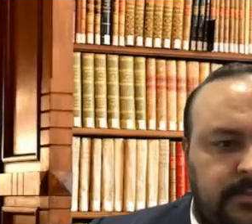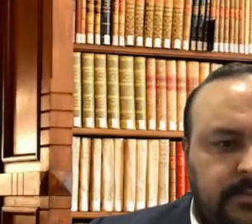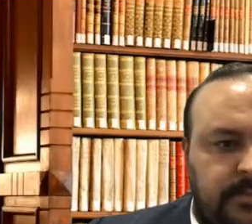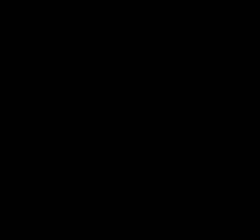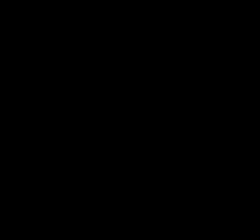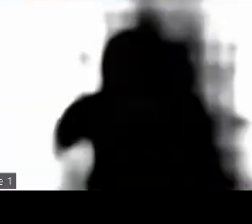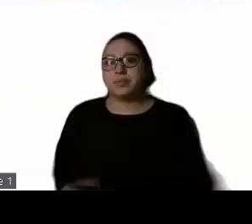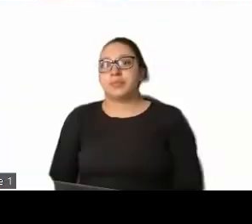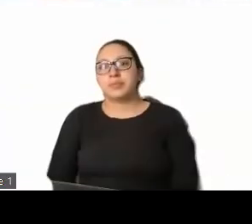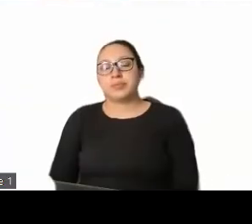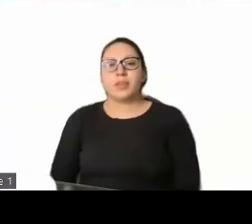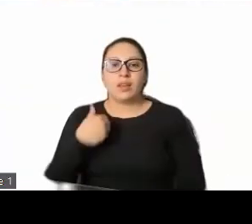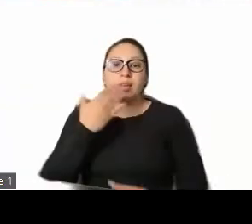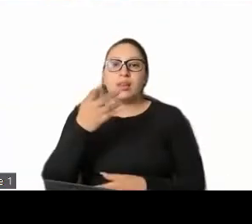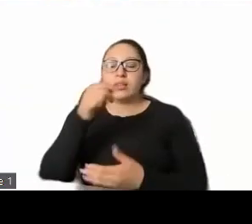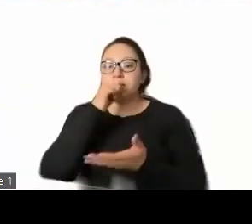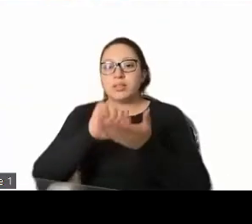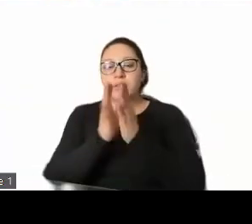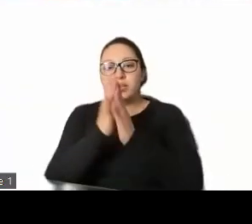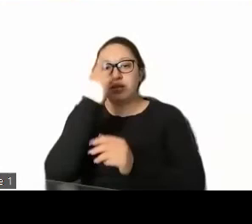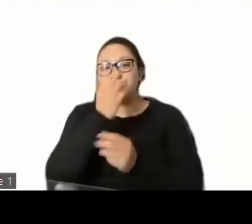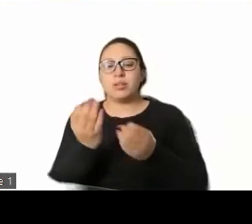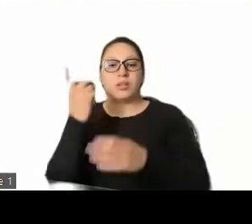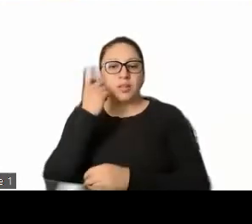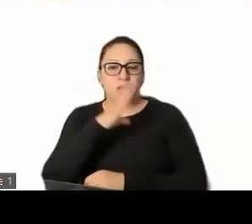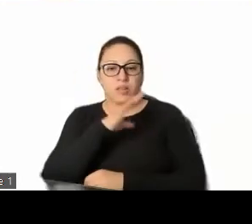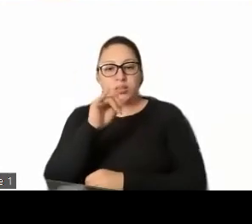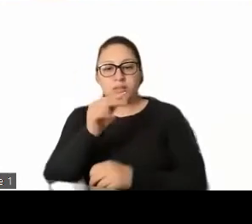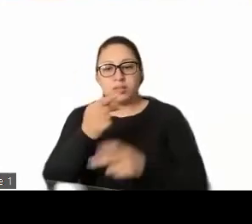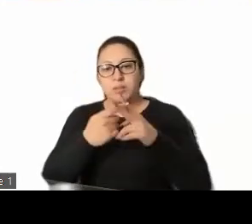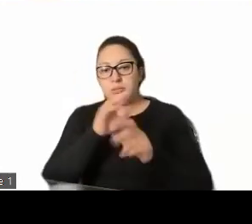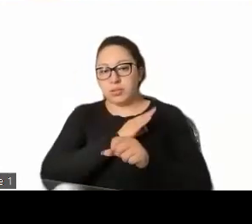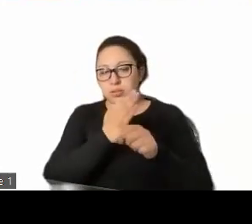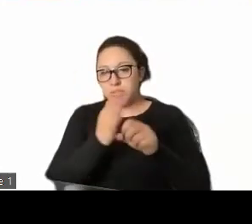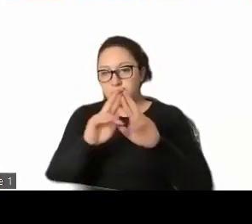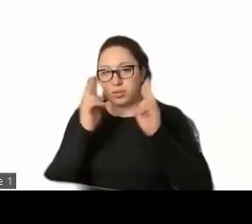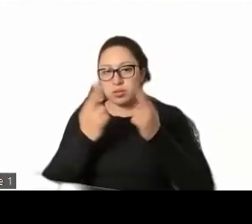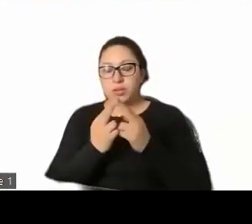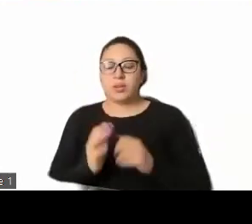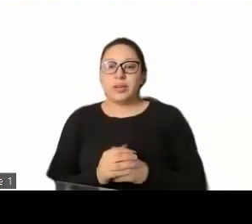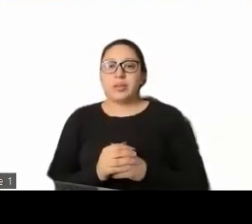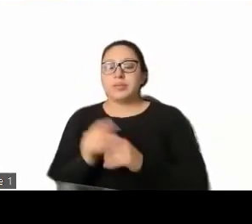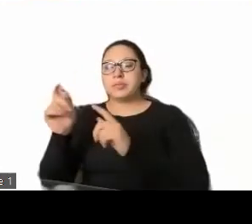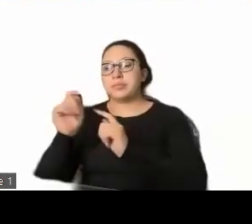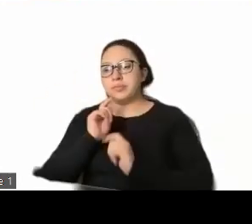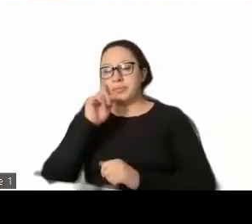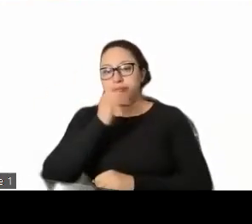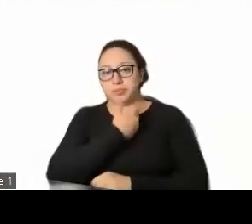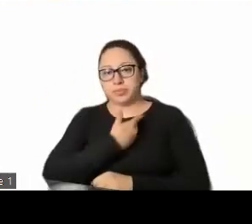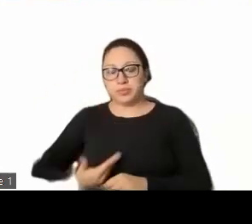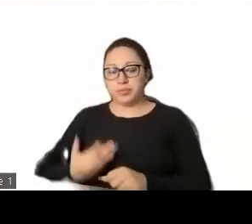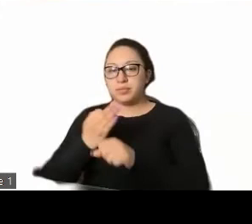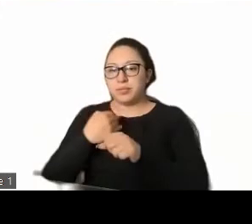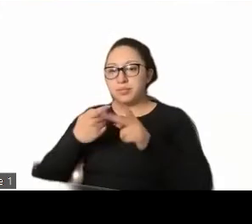quórum correspondiente. Con mucho gusto, Presidenta. Por instrucciones de la Presidencia, se procede a